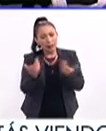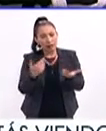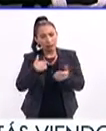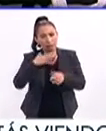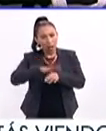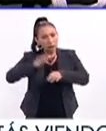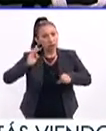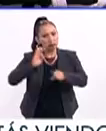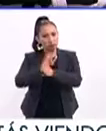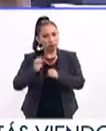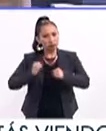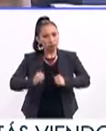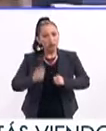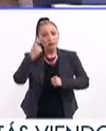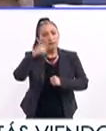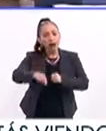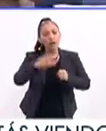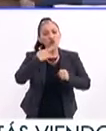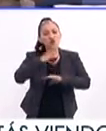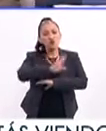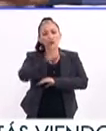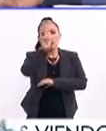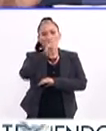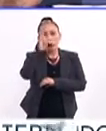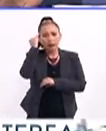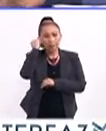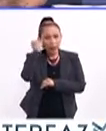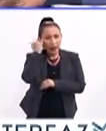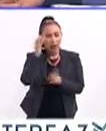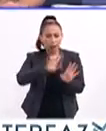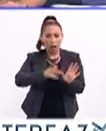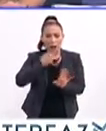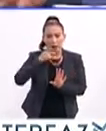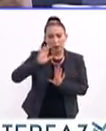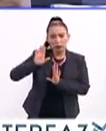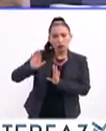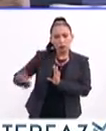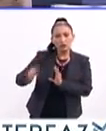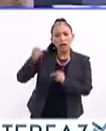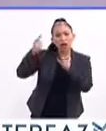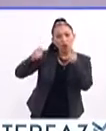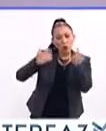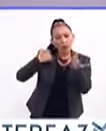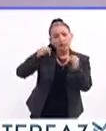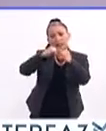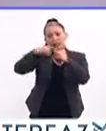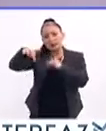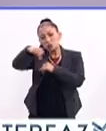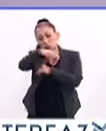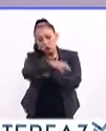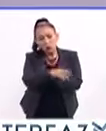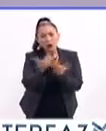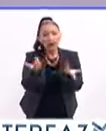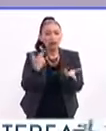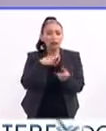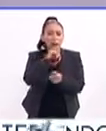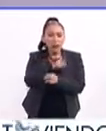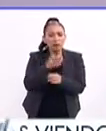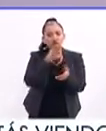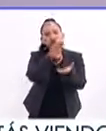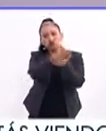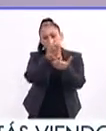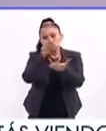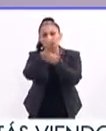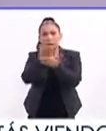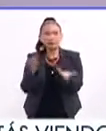van a fortalecer para la conservación de las lenguas indígenas. Ya hablamos un poco sobre algunas instituciones, hemos incluso